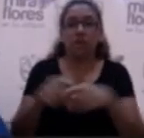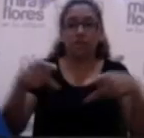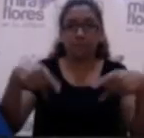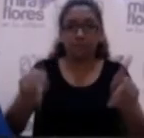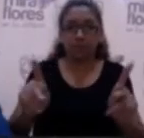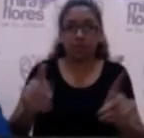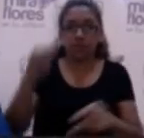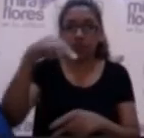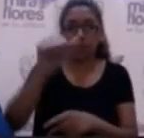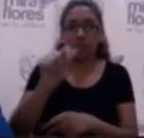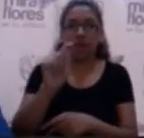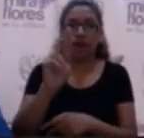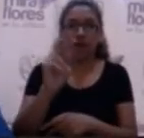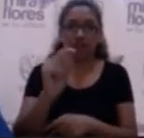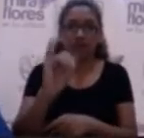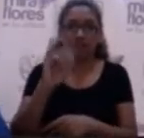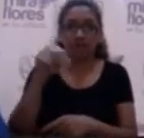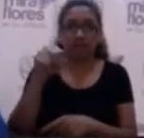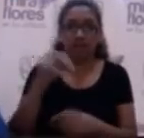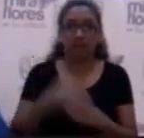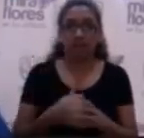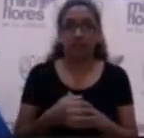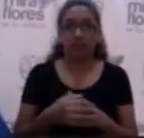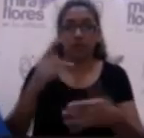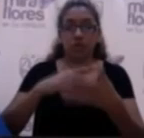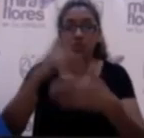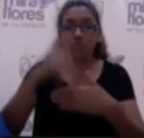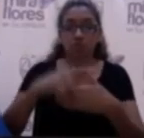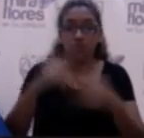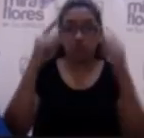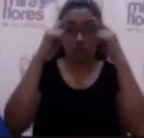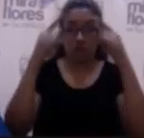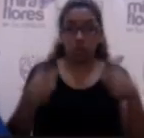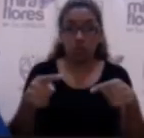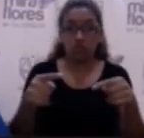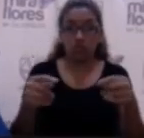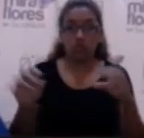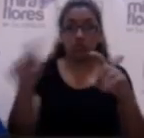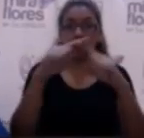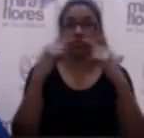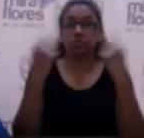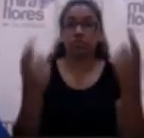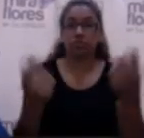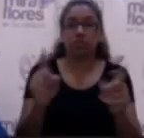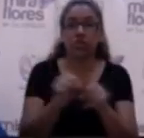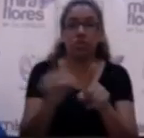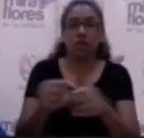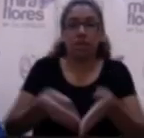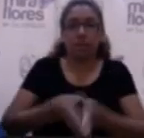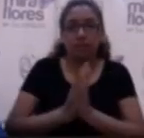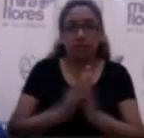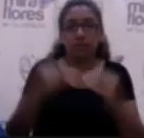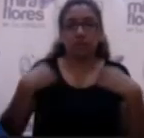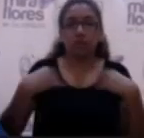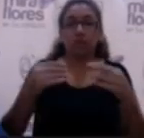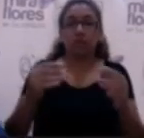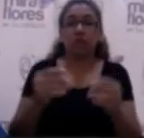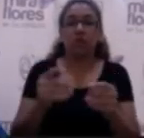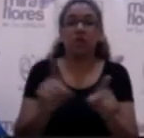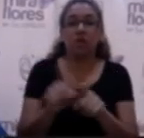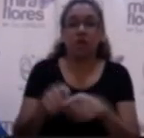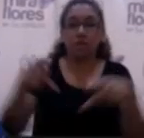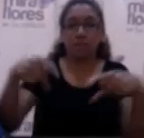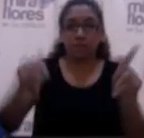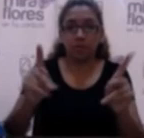del regidor Martín Bustamante. Adelante, por favor. Proyecto de acuerdo de consejo que aprueba la licencia solicitada por el